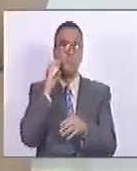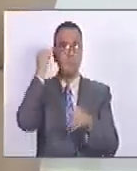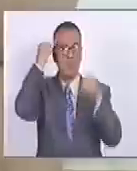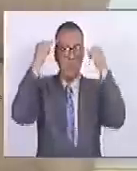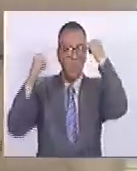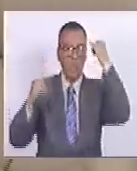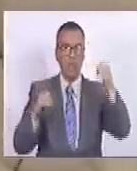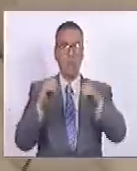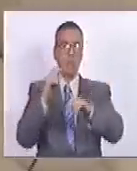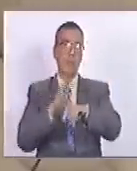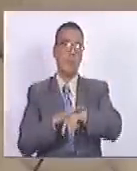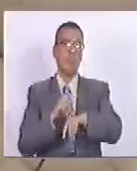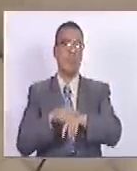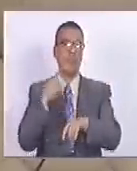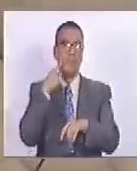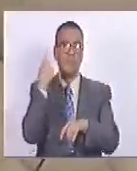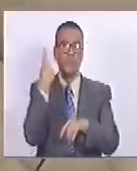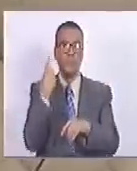Imagínense por un momento